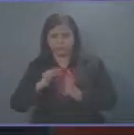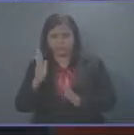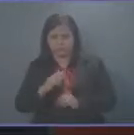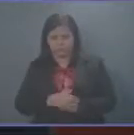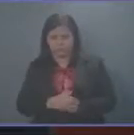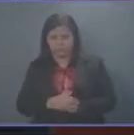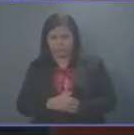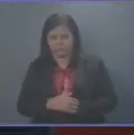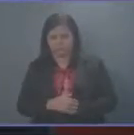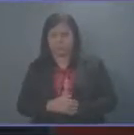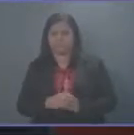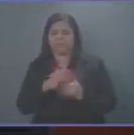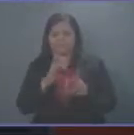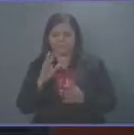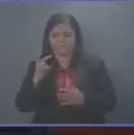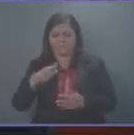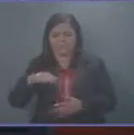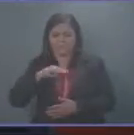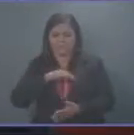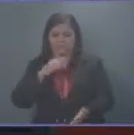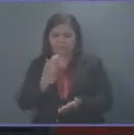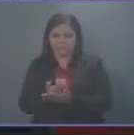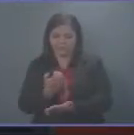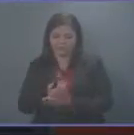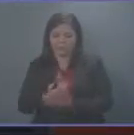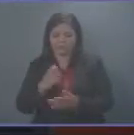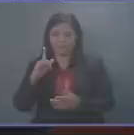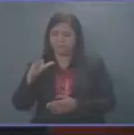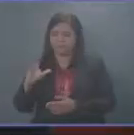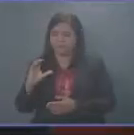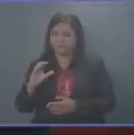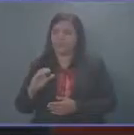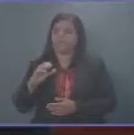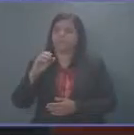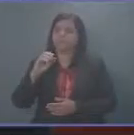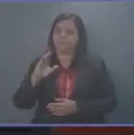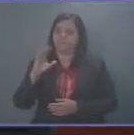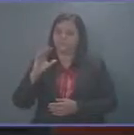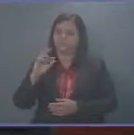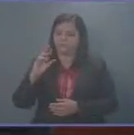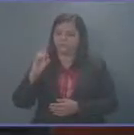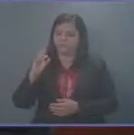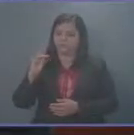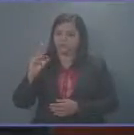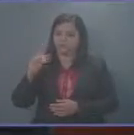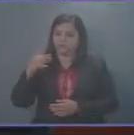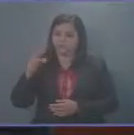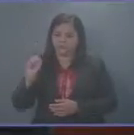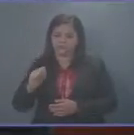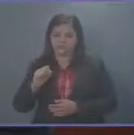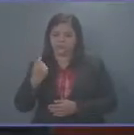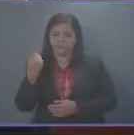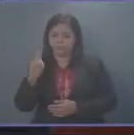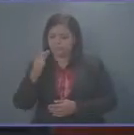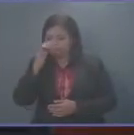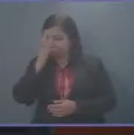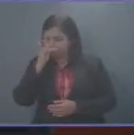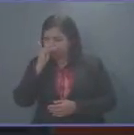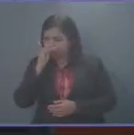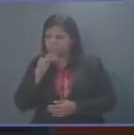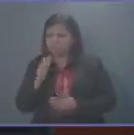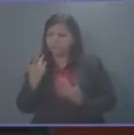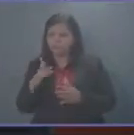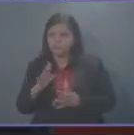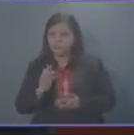a la ministra de Economía, licenciada Luz Estrella Rodríguez, el 11 de febrero de los corrientes, quien manifestó